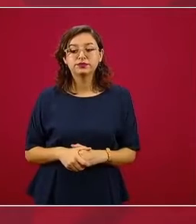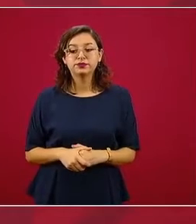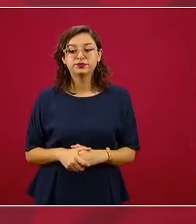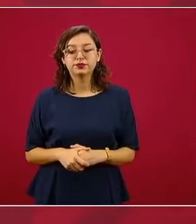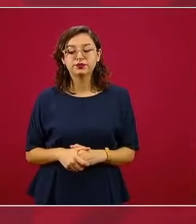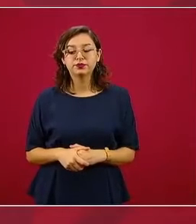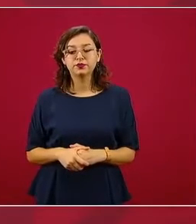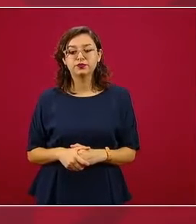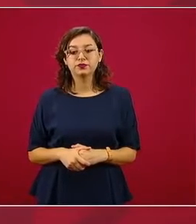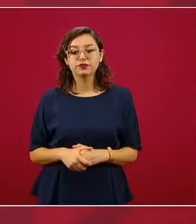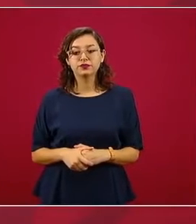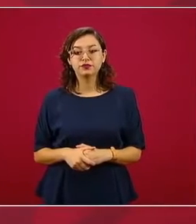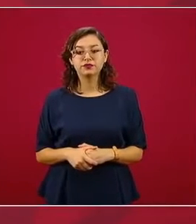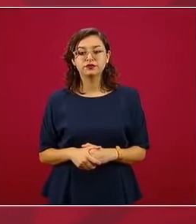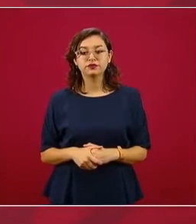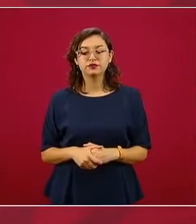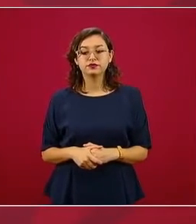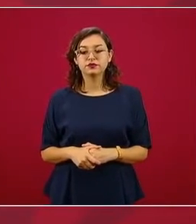está ya